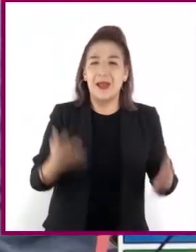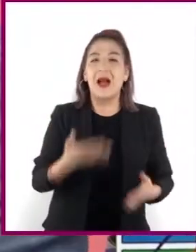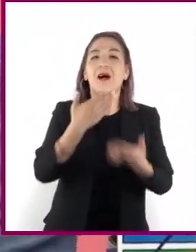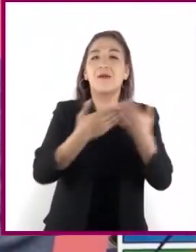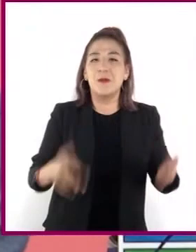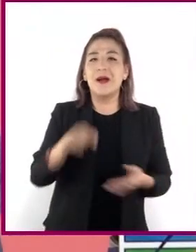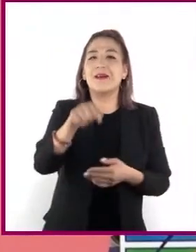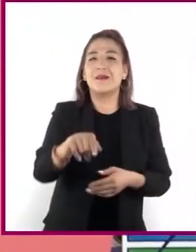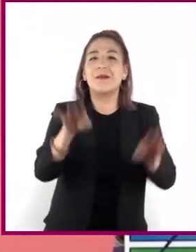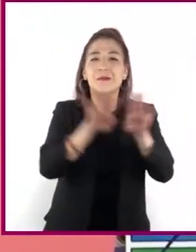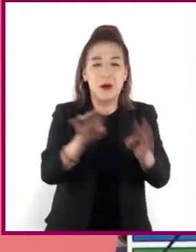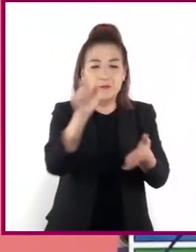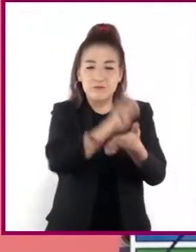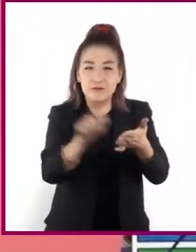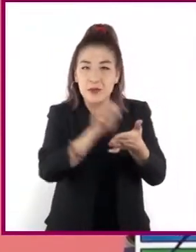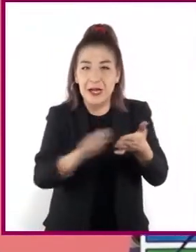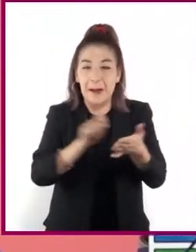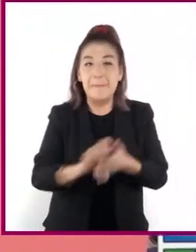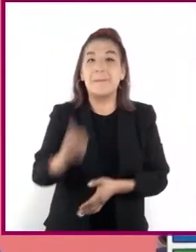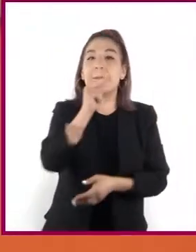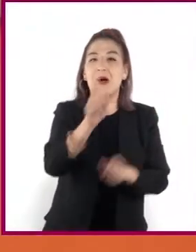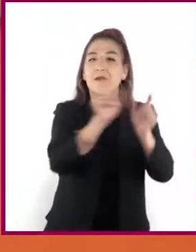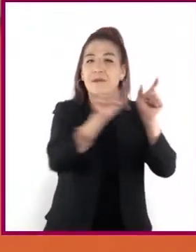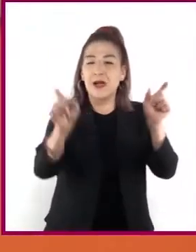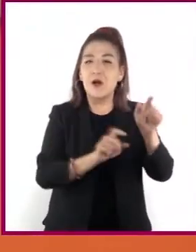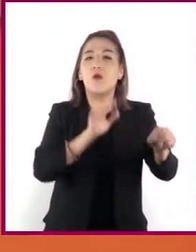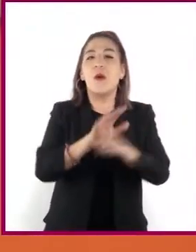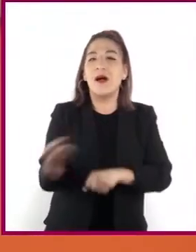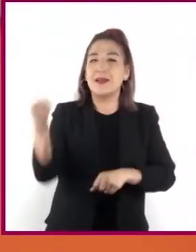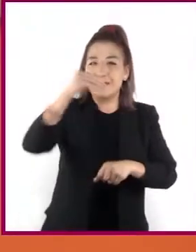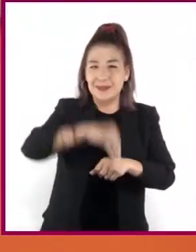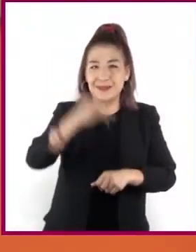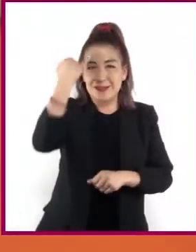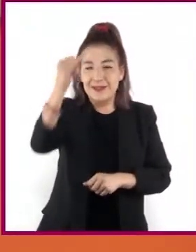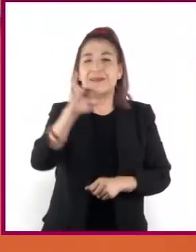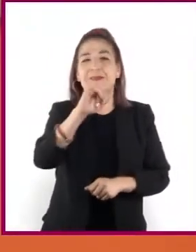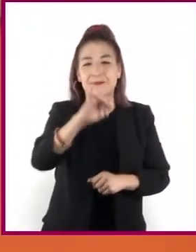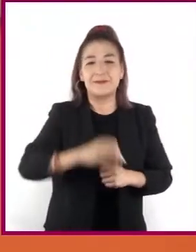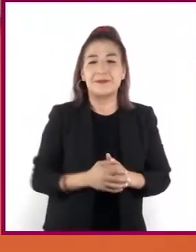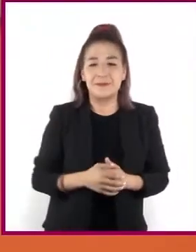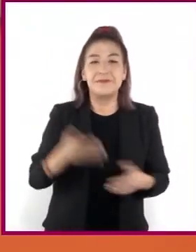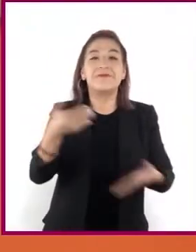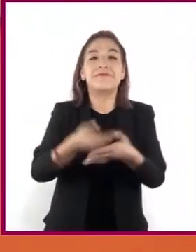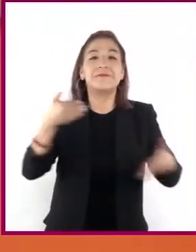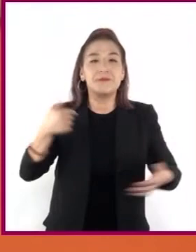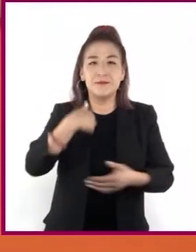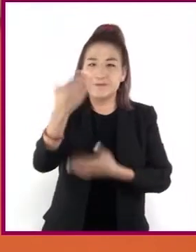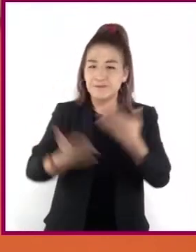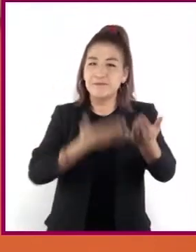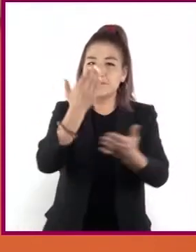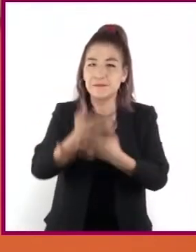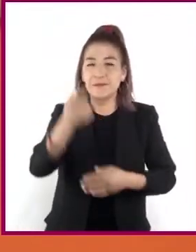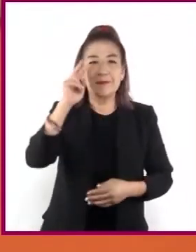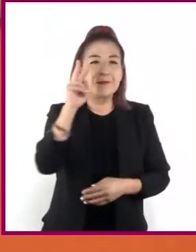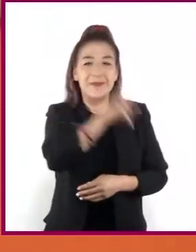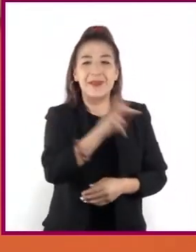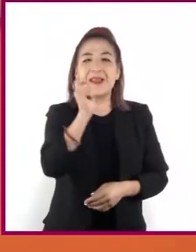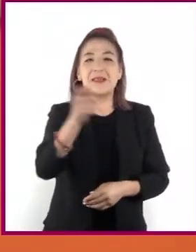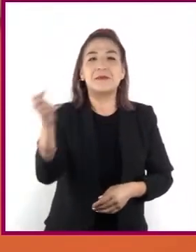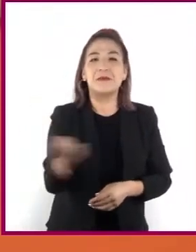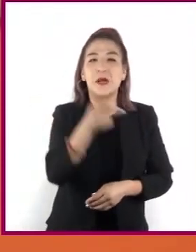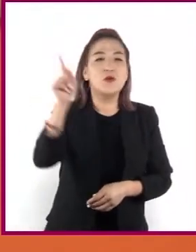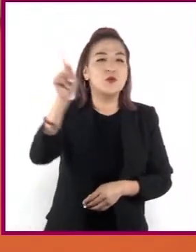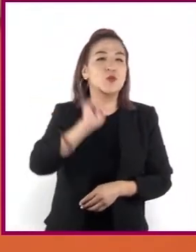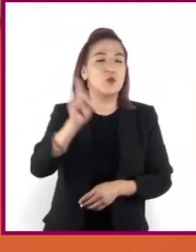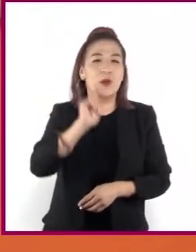la redacción y a la ortografía un criterio. Claro que sí, pero antes te propongo que vayamos a ver la pregunta de